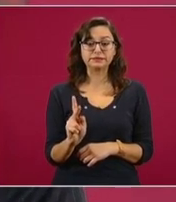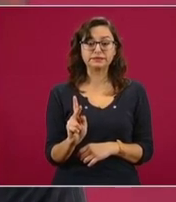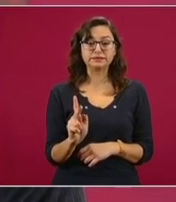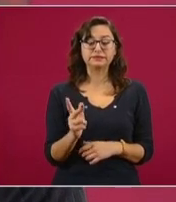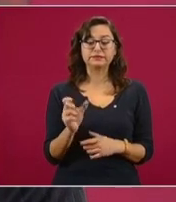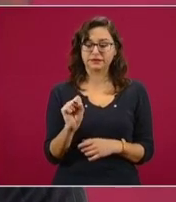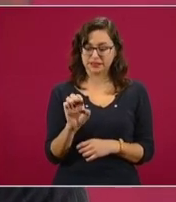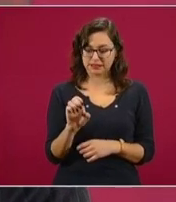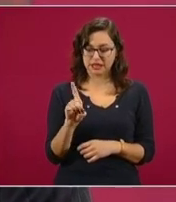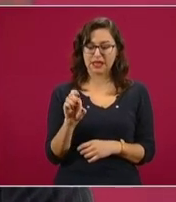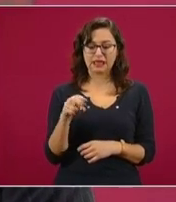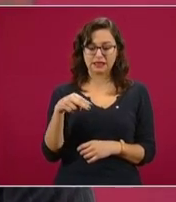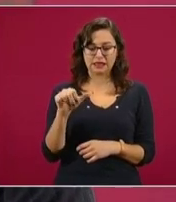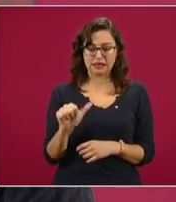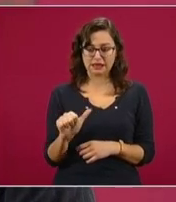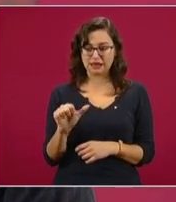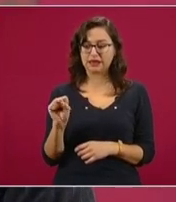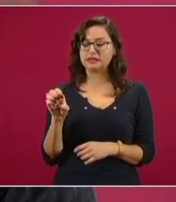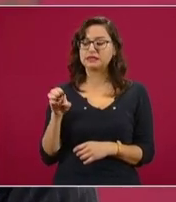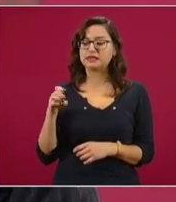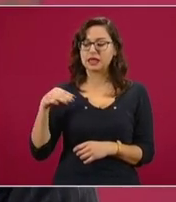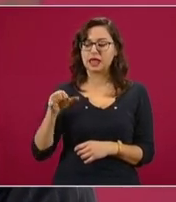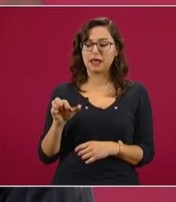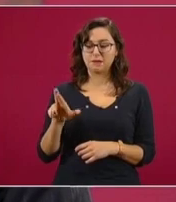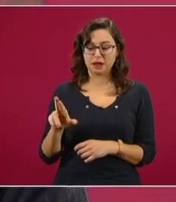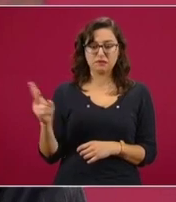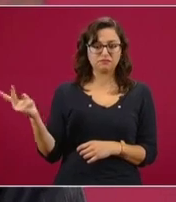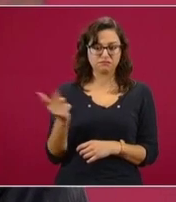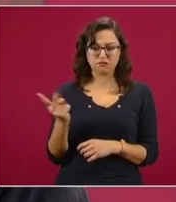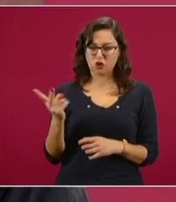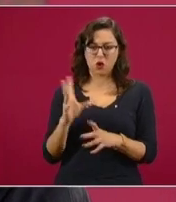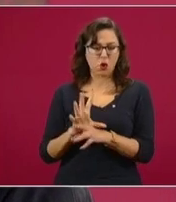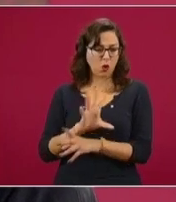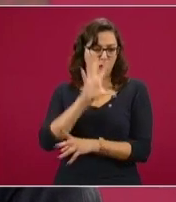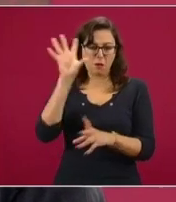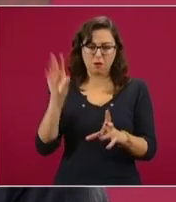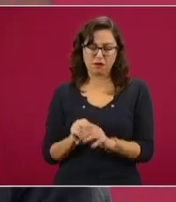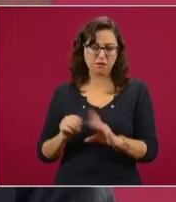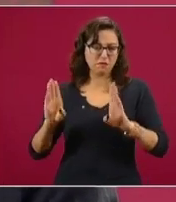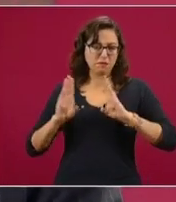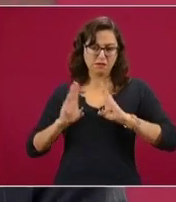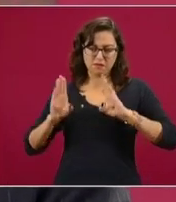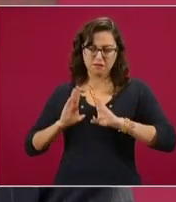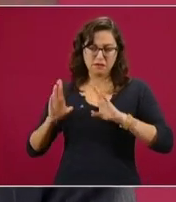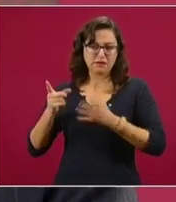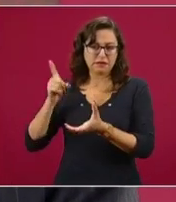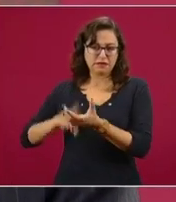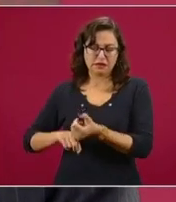la secretaria de defensa y la secretaria de marina las fuerzas armadas de méxico